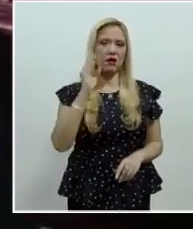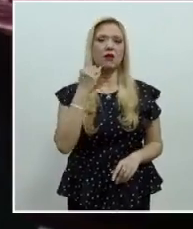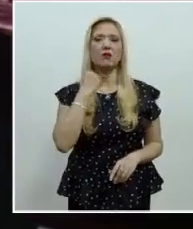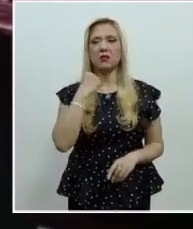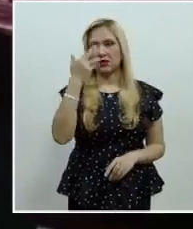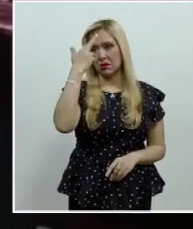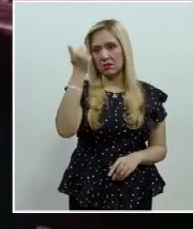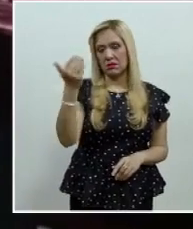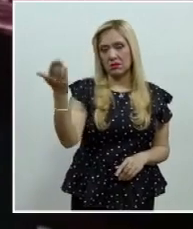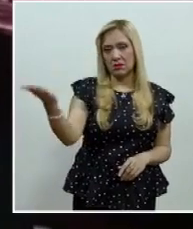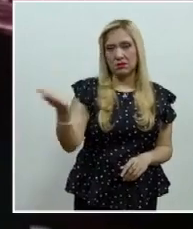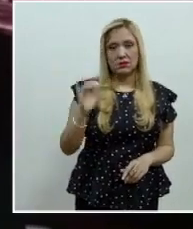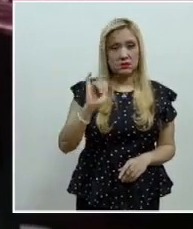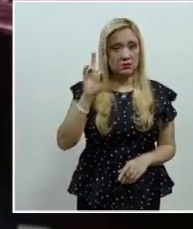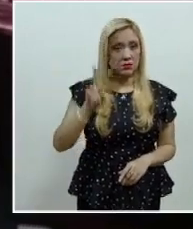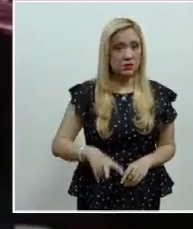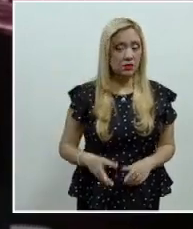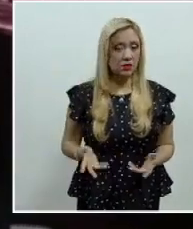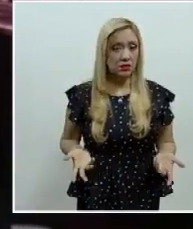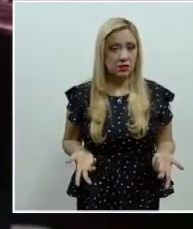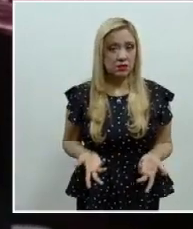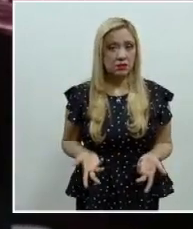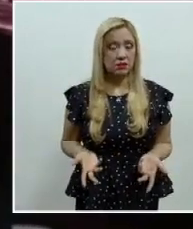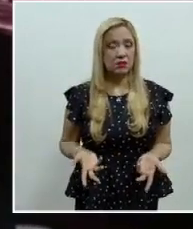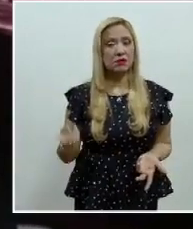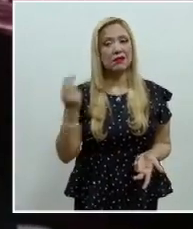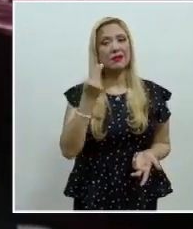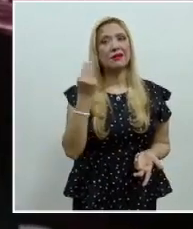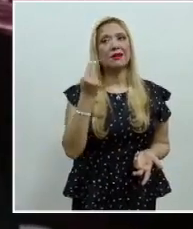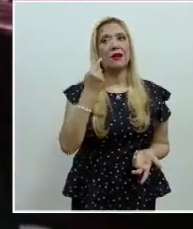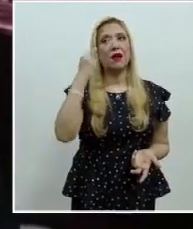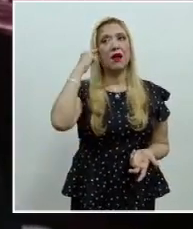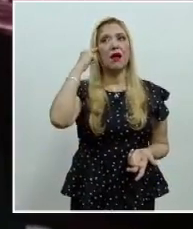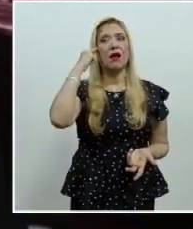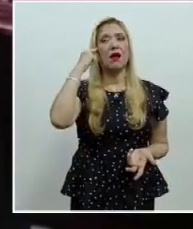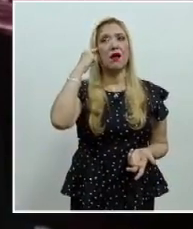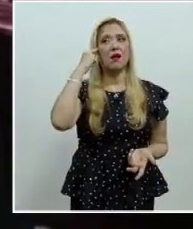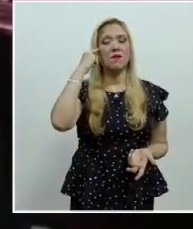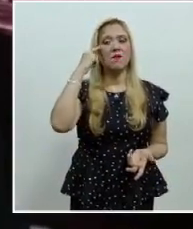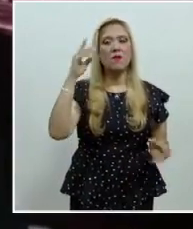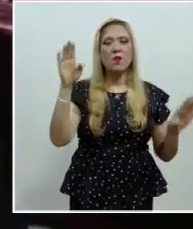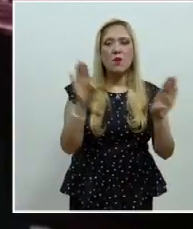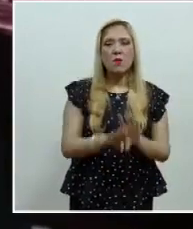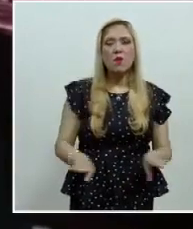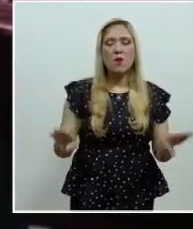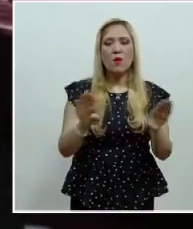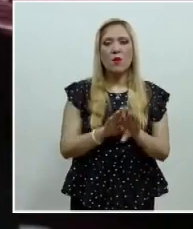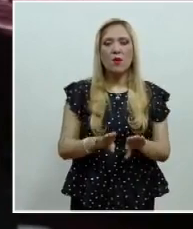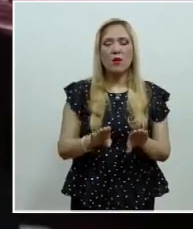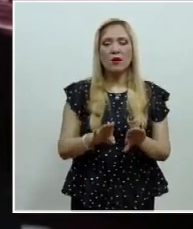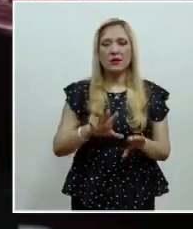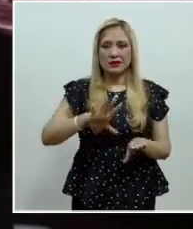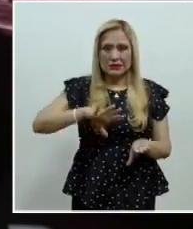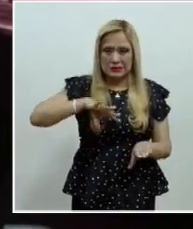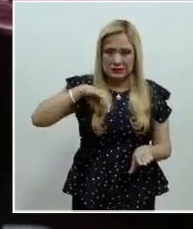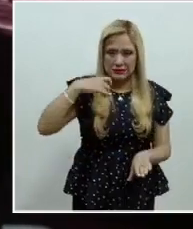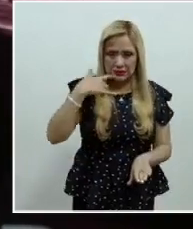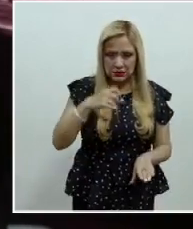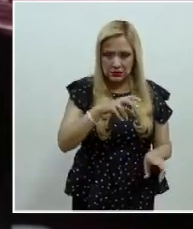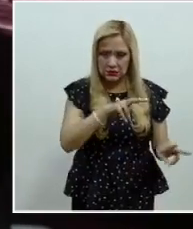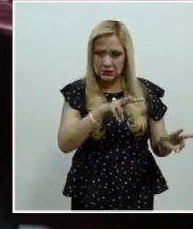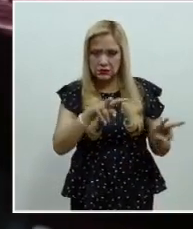abogada Claudia, ¿sí? Tenemos que buscar, y estamos haciendo grandes esfuerzos, porque